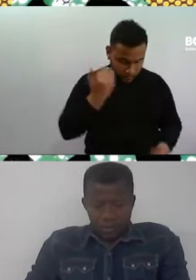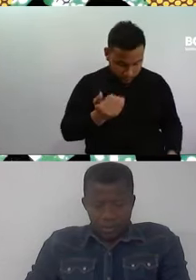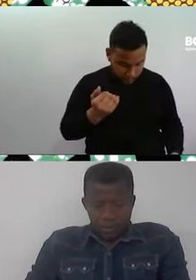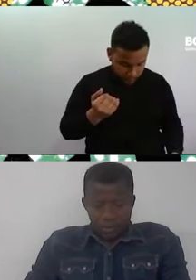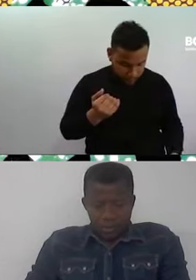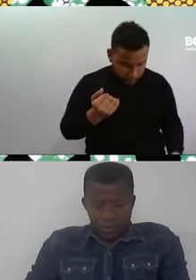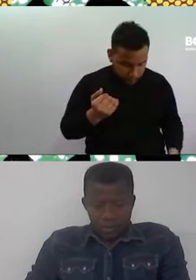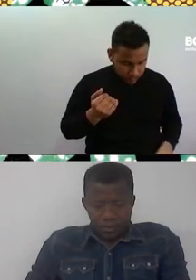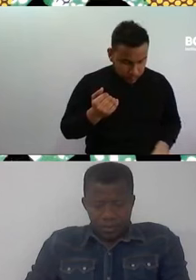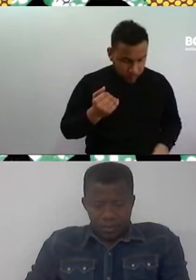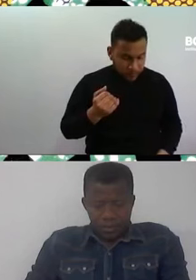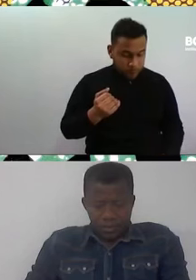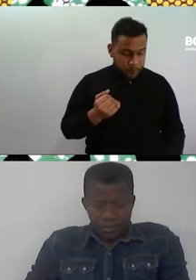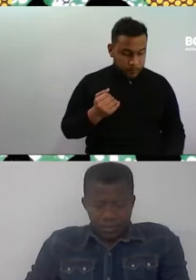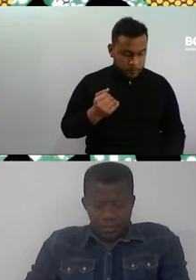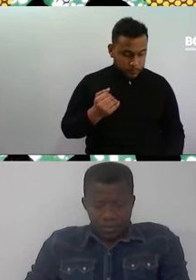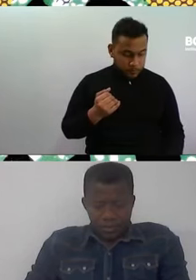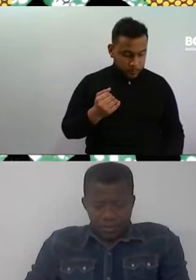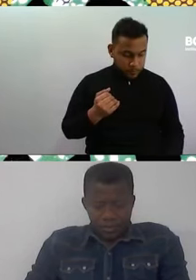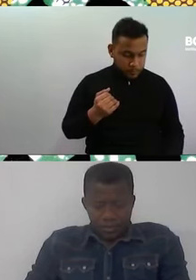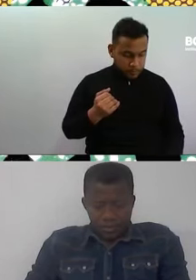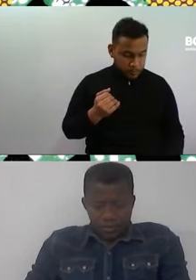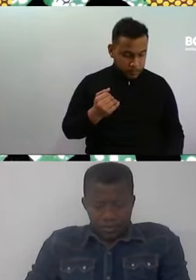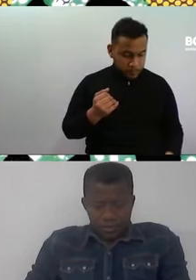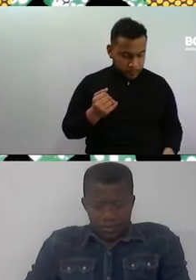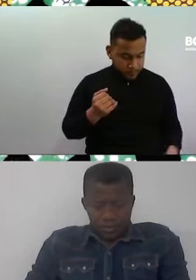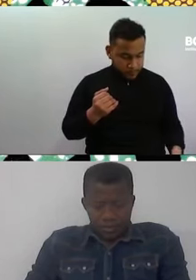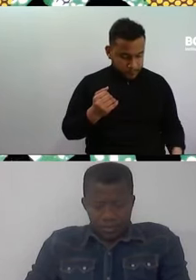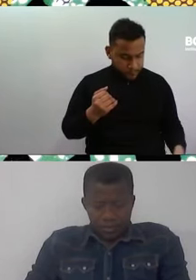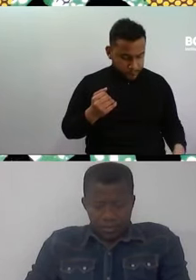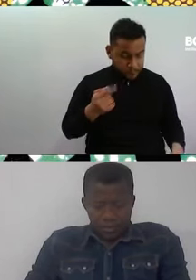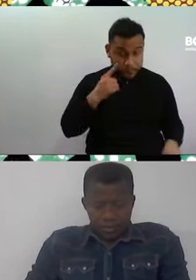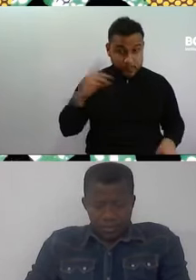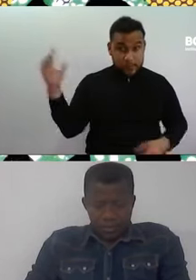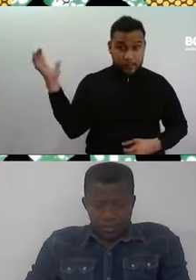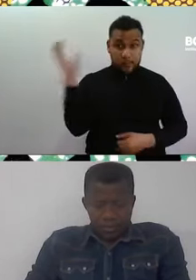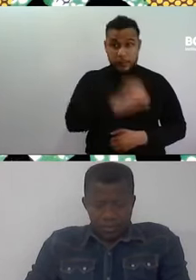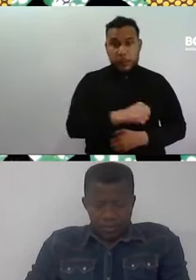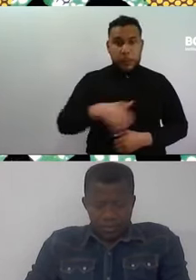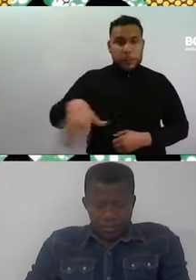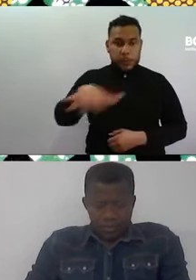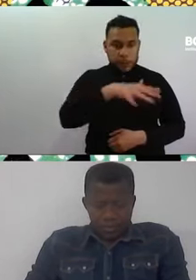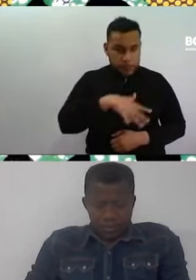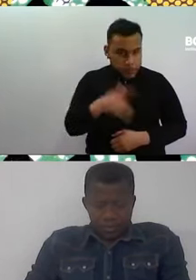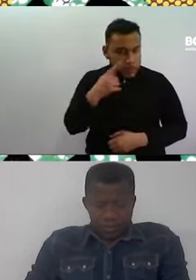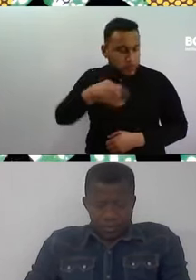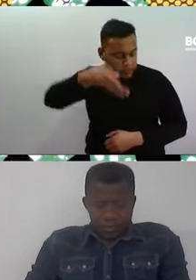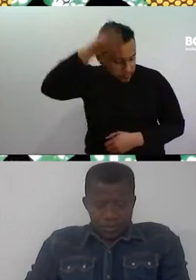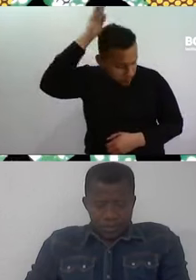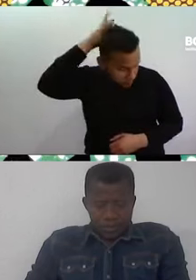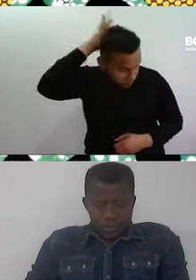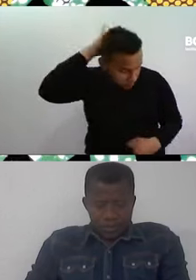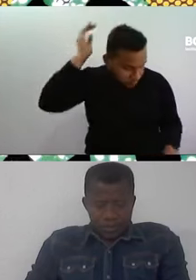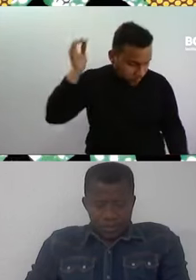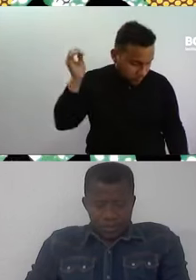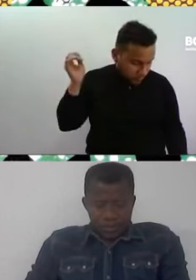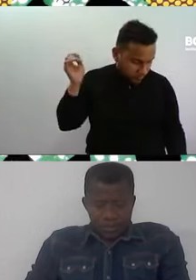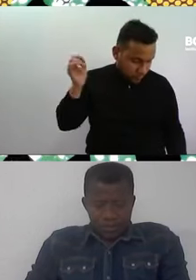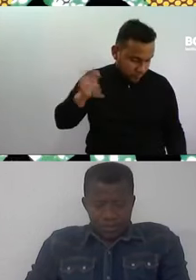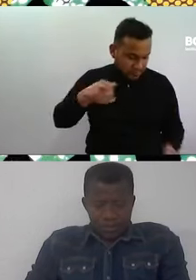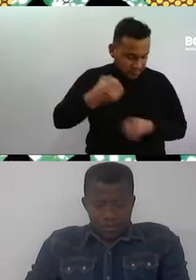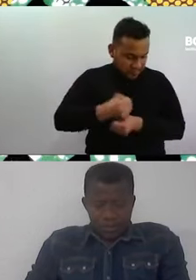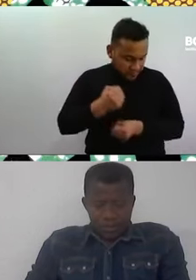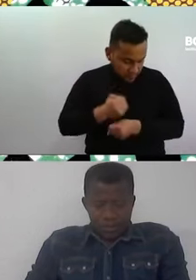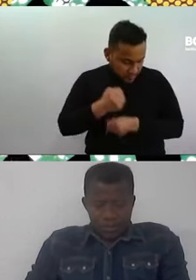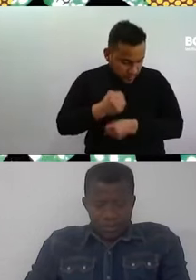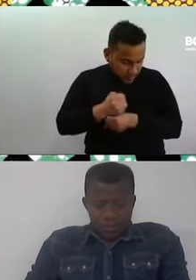vulnerar. Porque allí nos damos cuenta. Cuando hablábamos de ese gallo, sí, claro, el hombre va a trabajar. No como